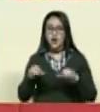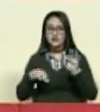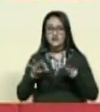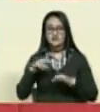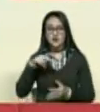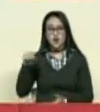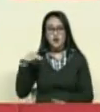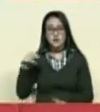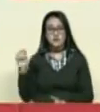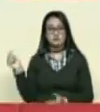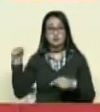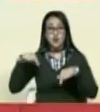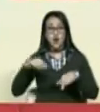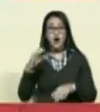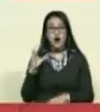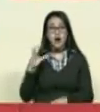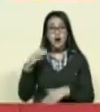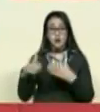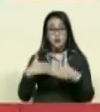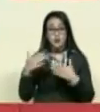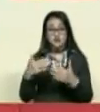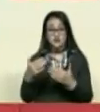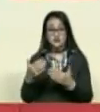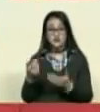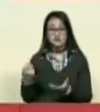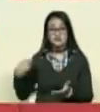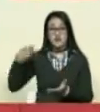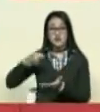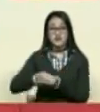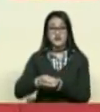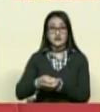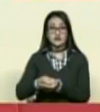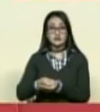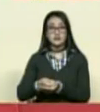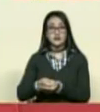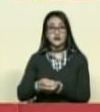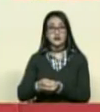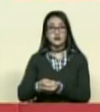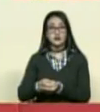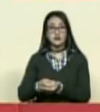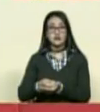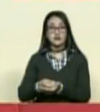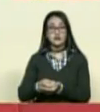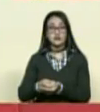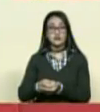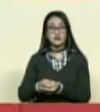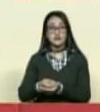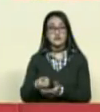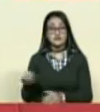13 de noviembre a Caracas e iniciemos un proceso de refinanciamiento